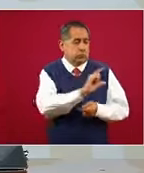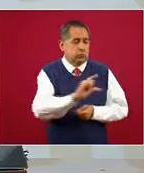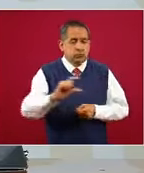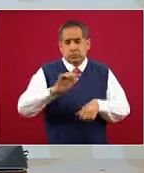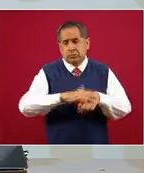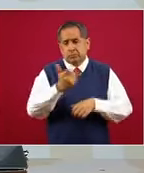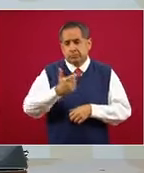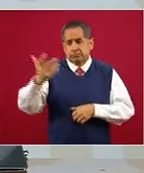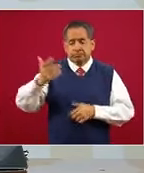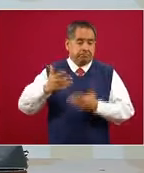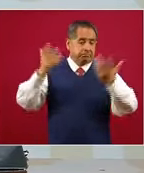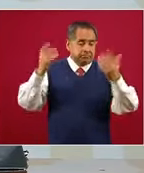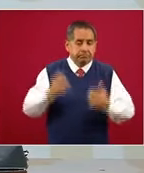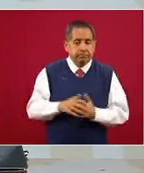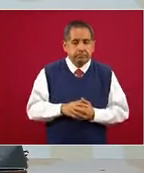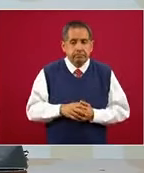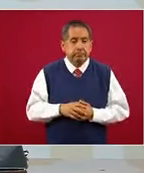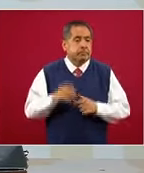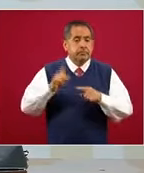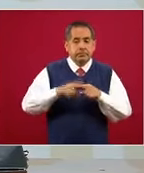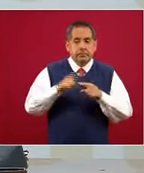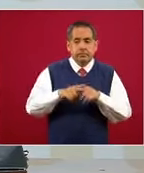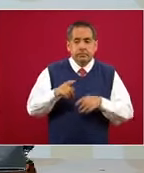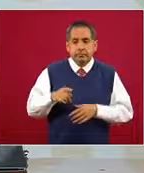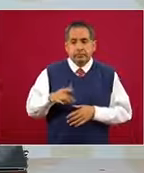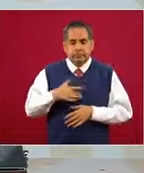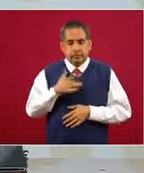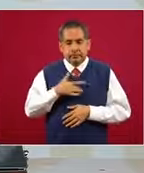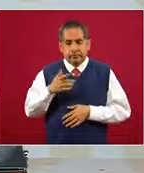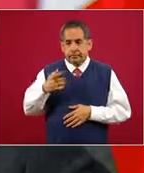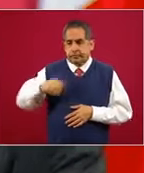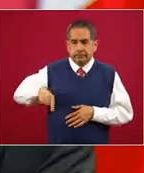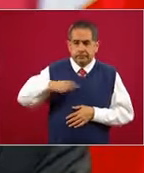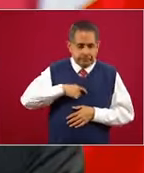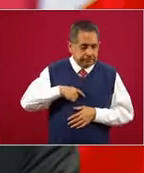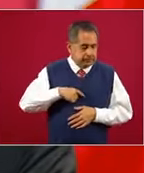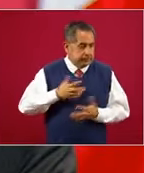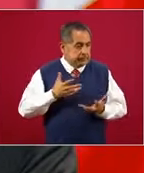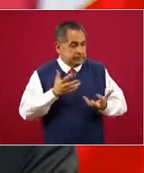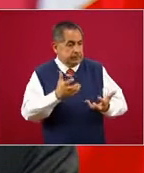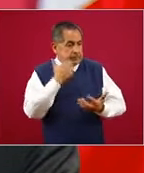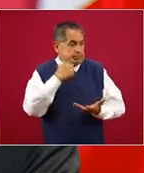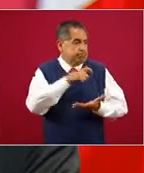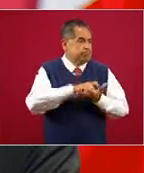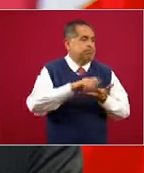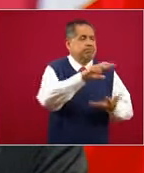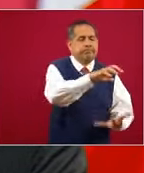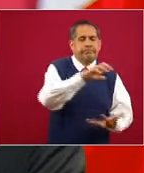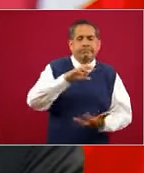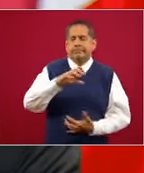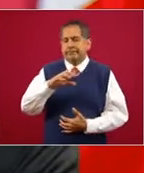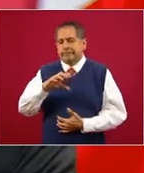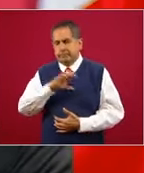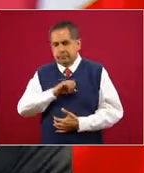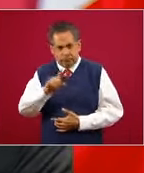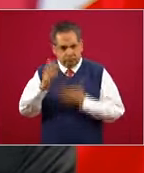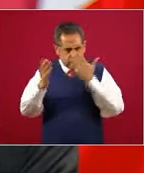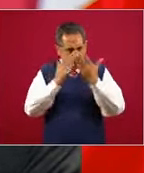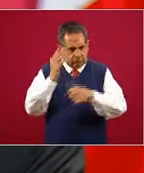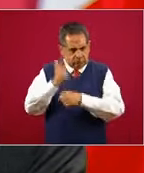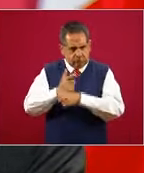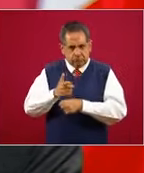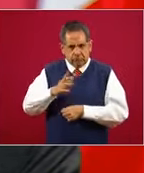chiquitas, porque lo que induce es una sensación de avidez de parte del consumidor. Esto está estudiado,